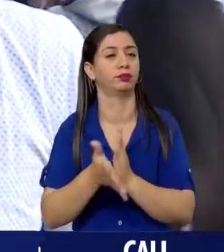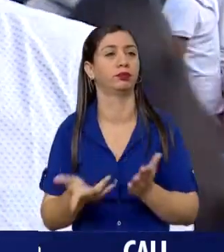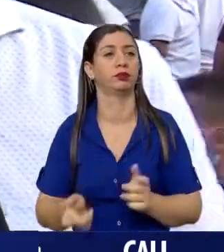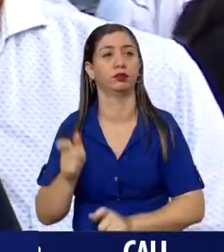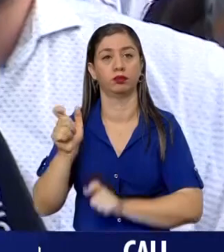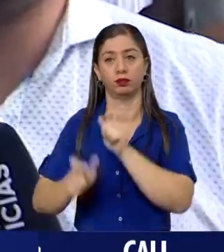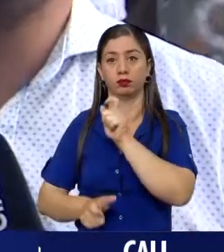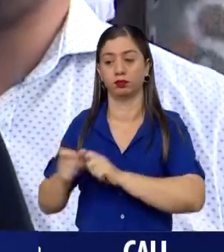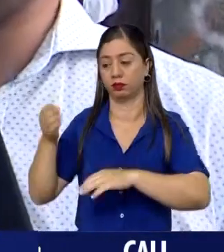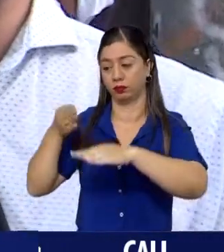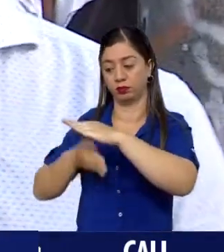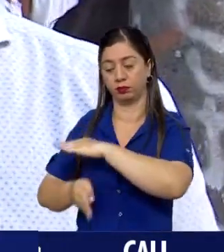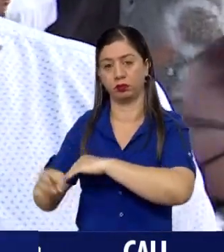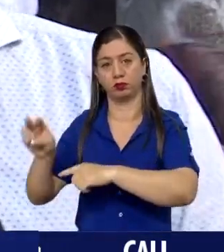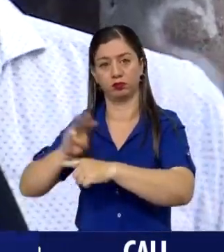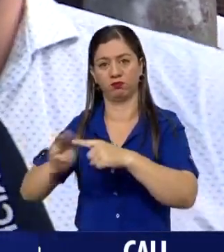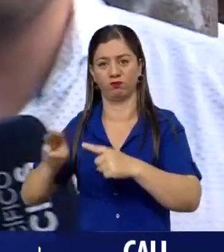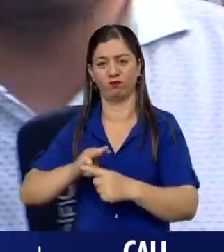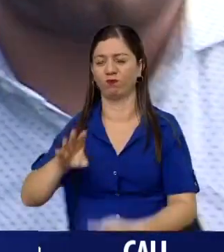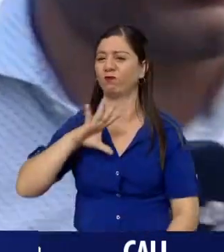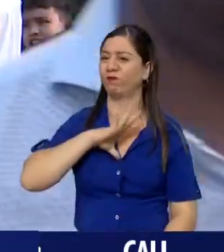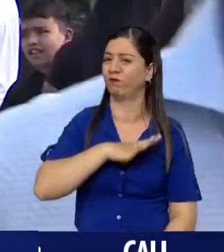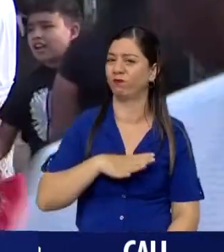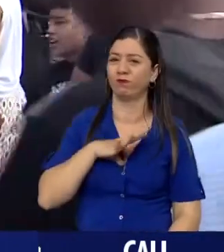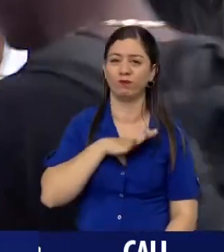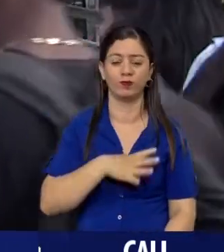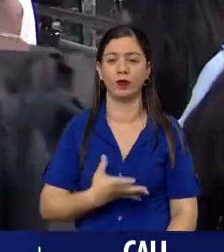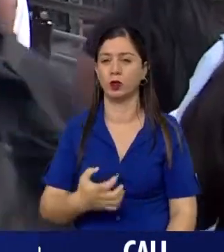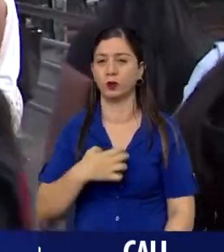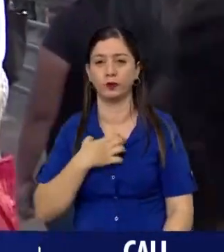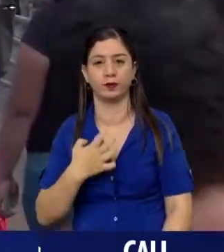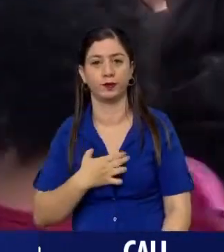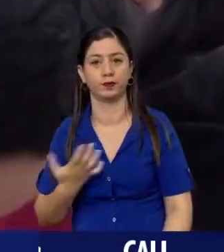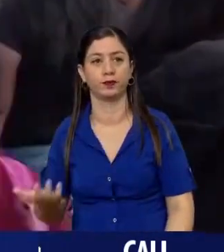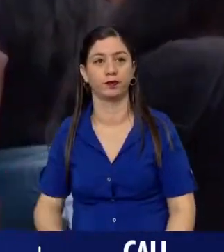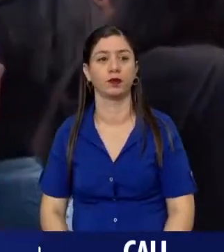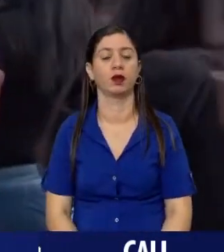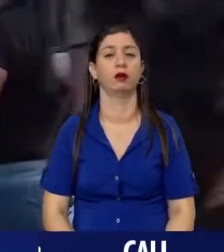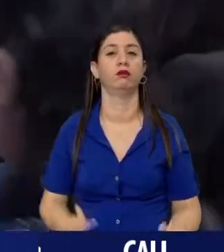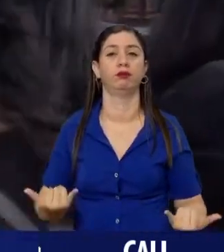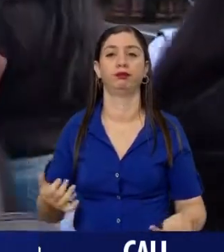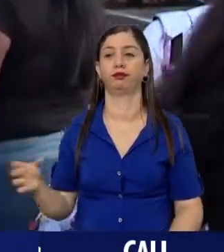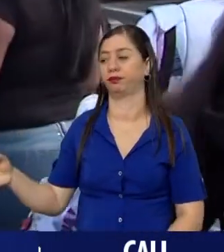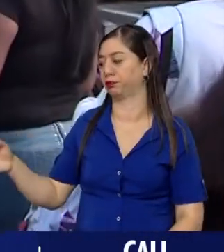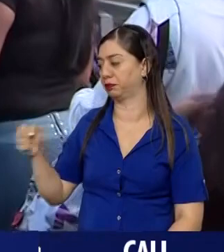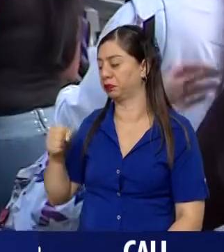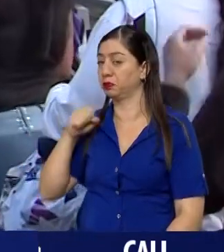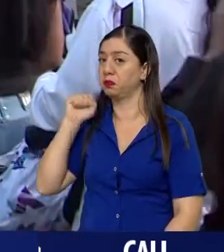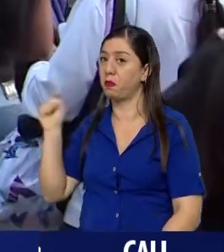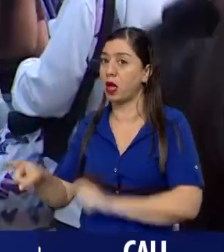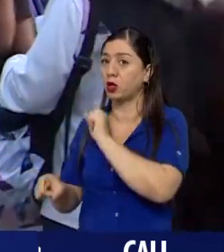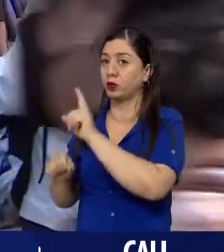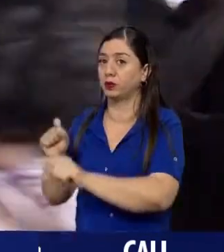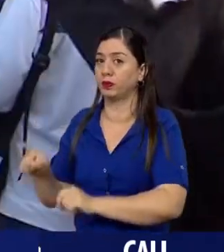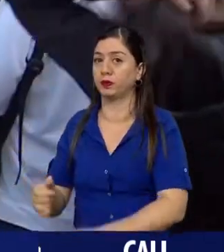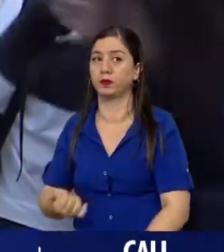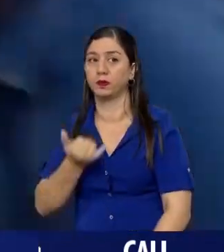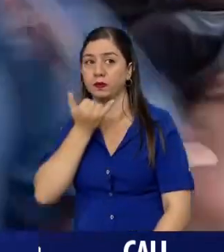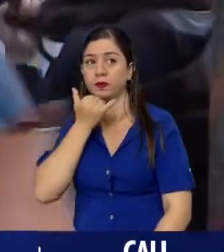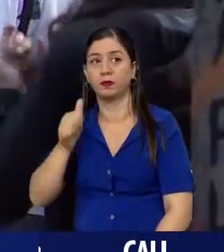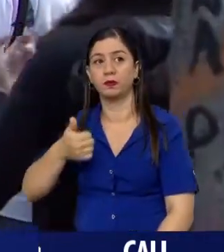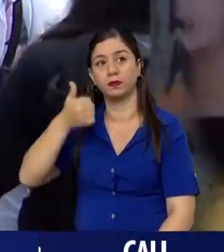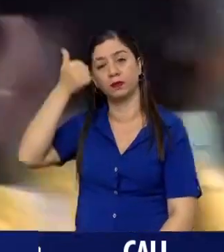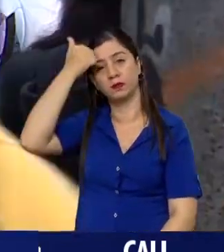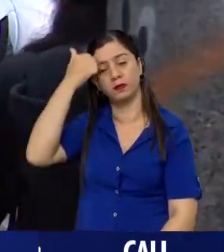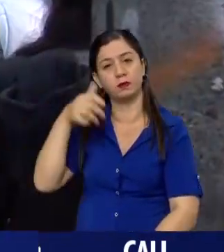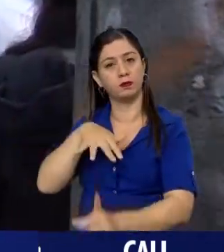usuarios del Mío, pues están entre satisfechos y un poco molestos. Pero para hablar del tema, pues busquemos a los usuarios, quienes son los que principalmente